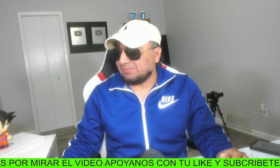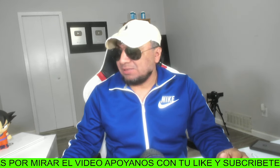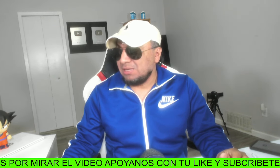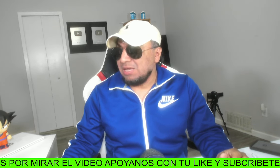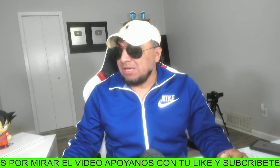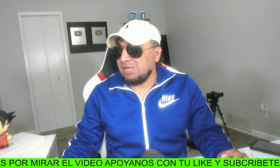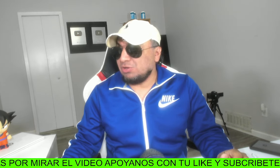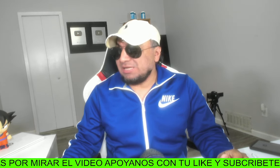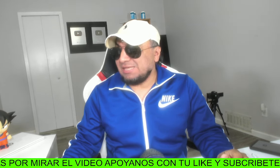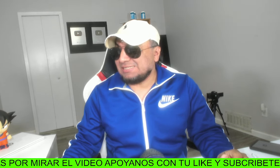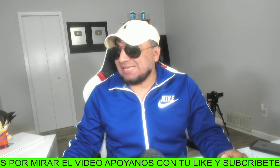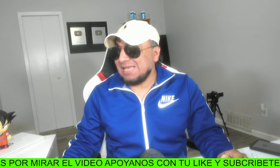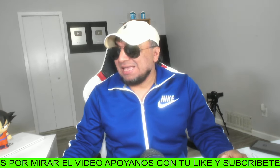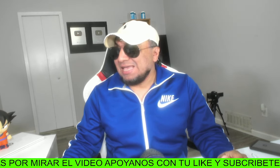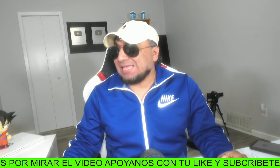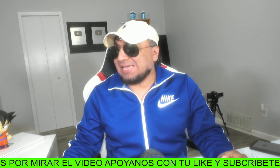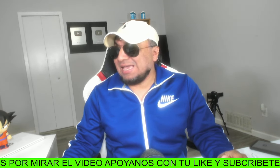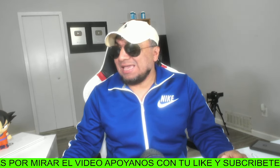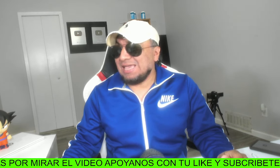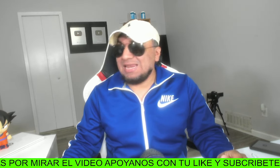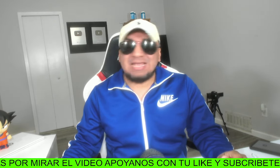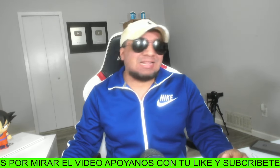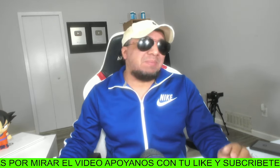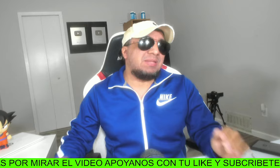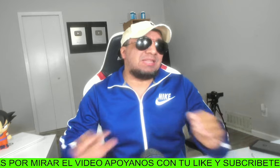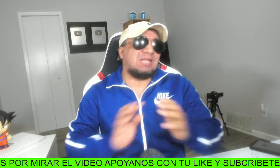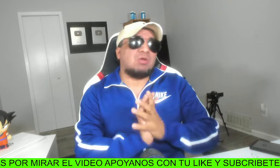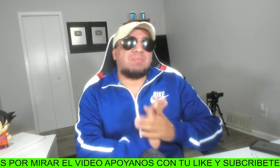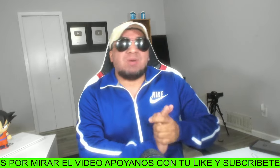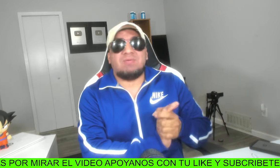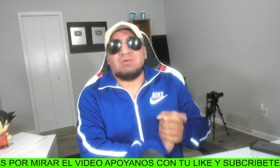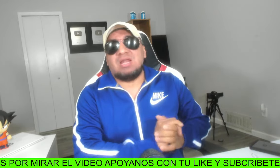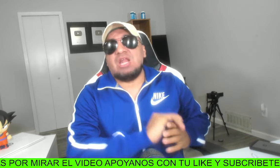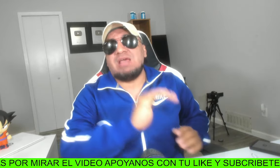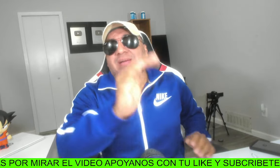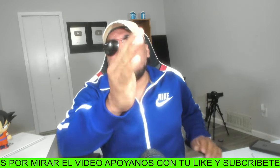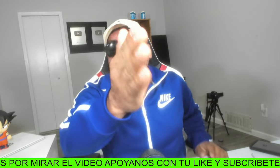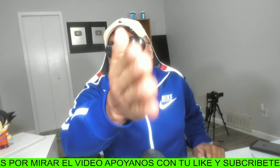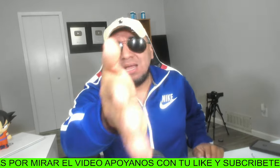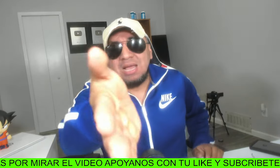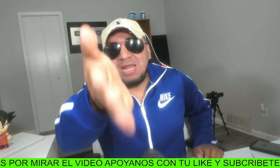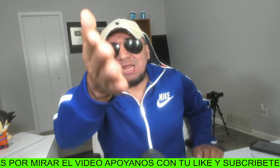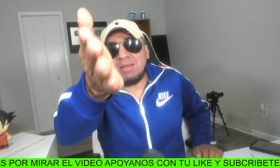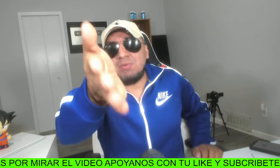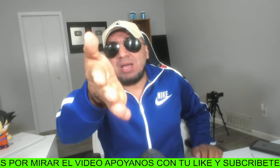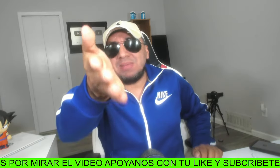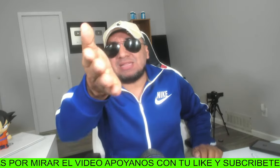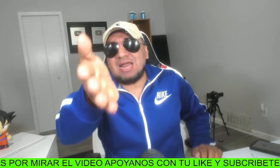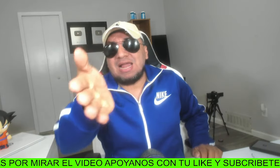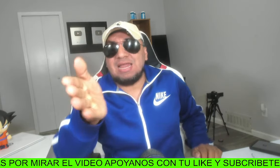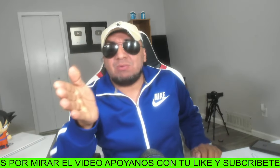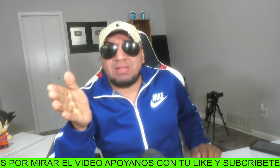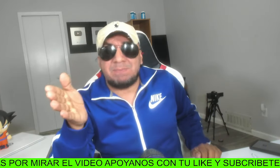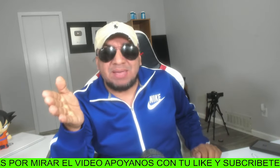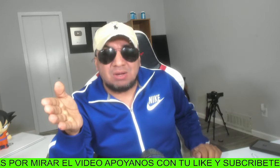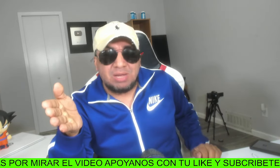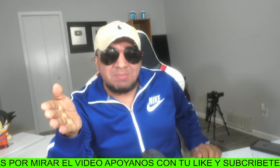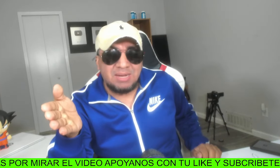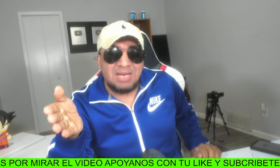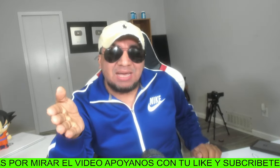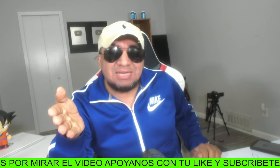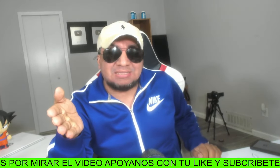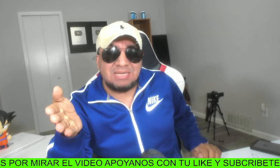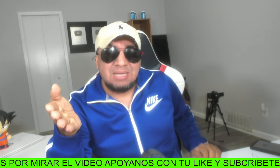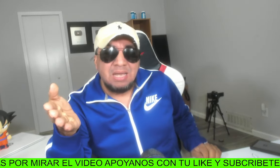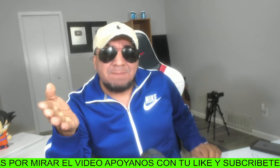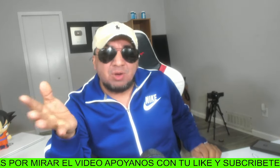vea. Y donde dice que le están mintiendo al pueblo, le vamos a meter a la lengua de perro que